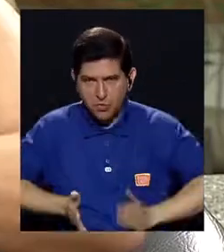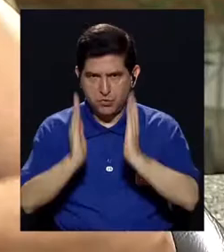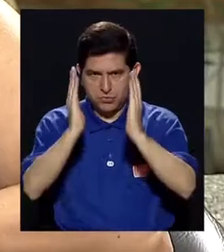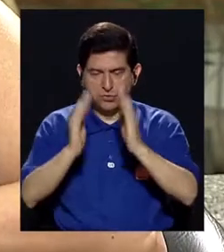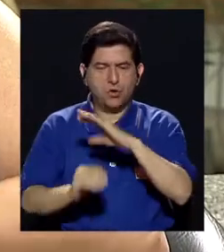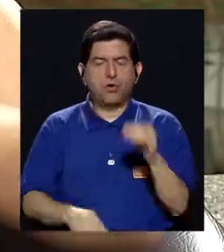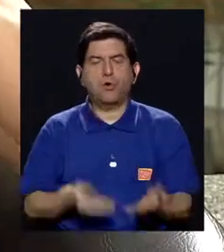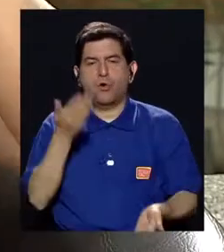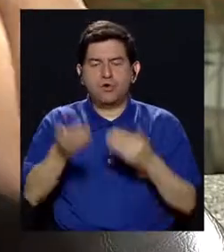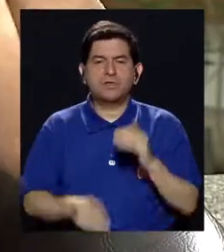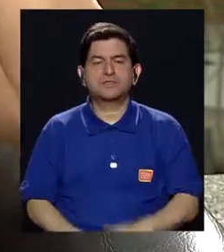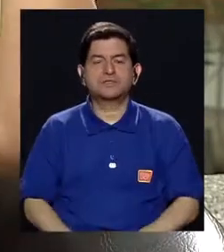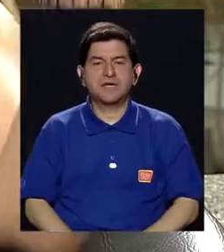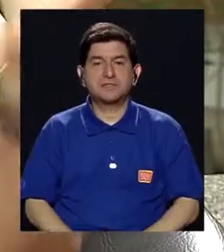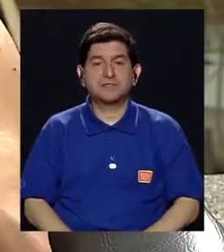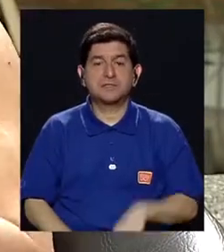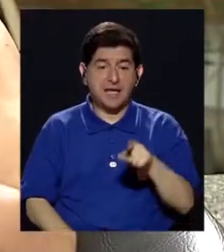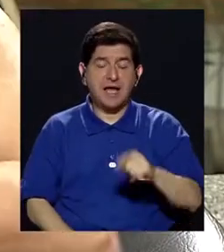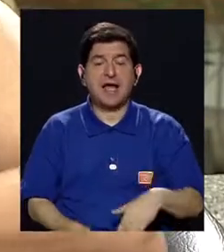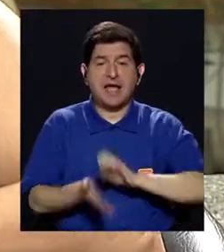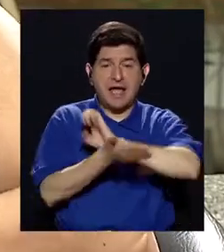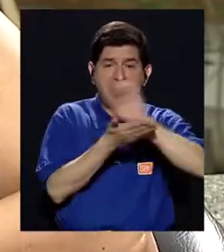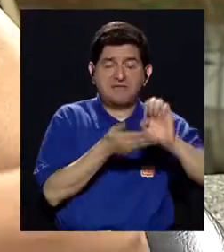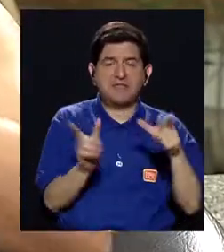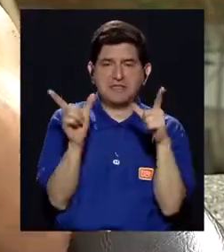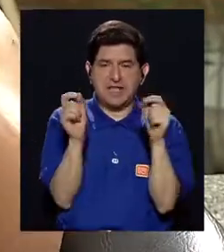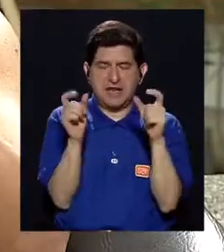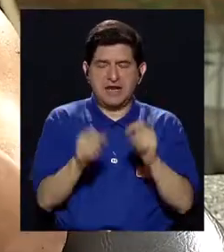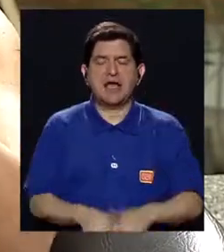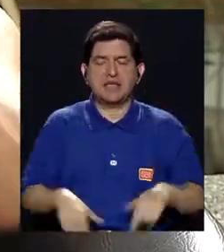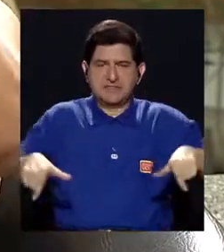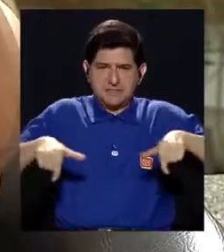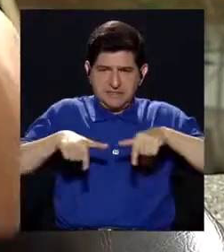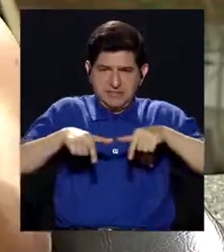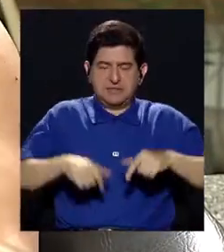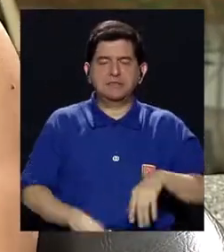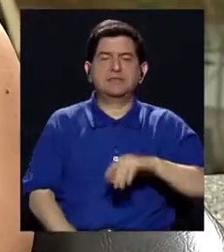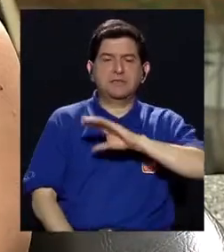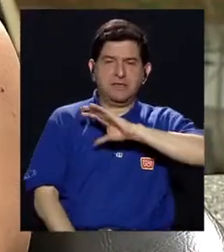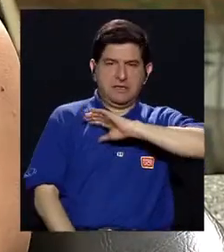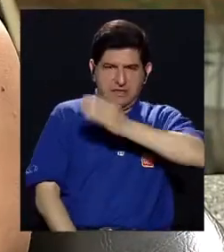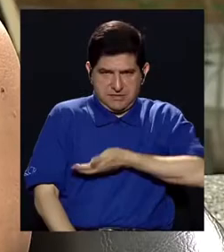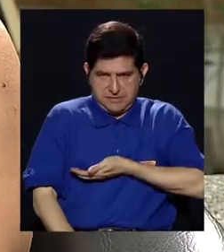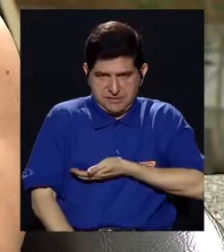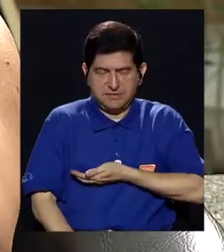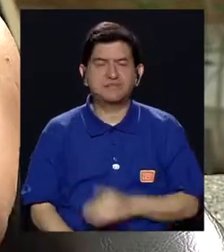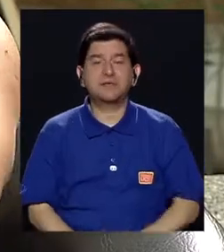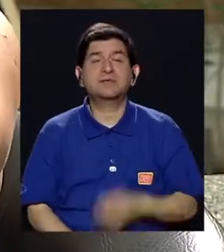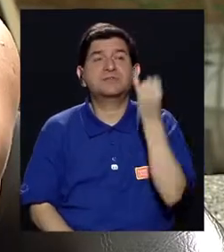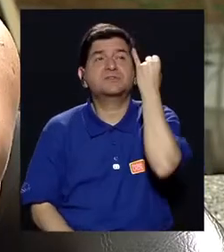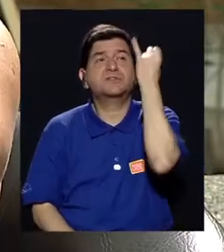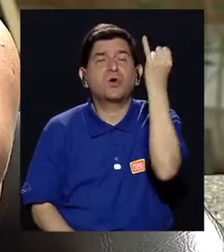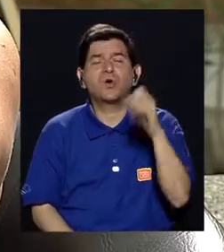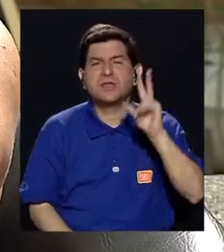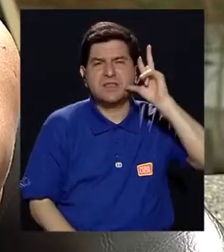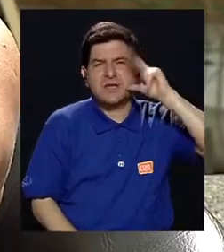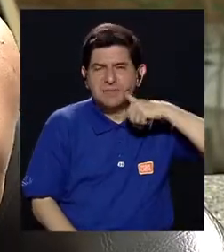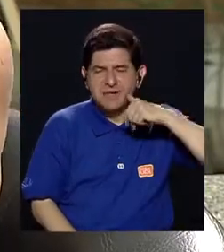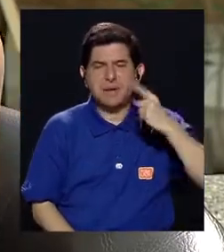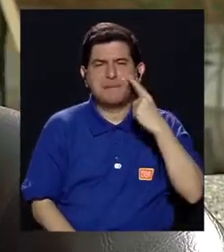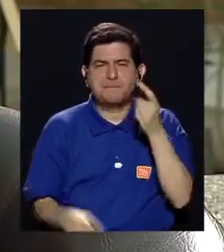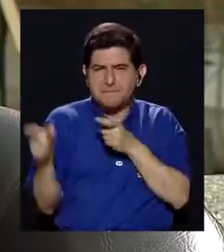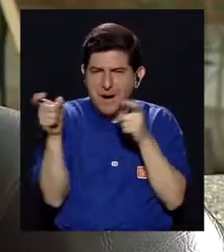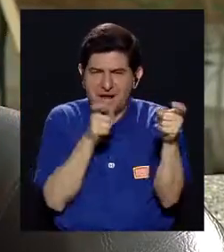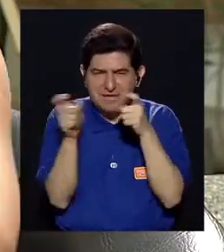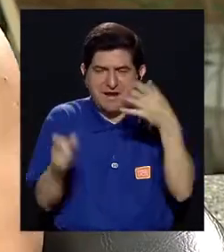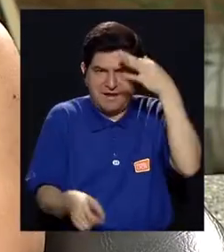¿verdad? Y además por esa idea machista patriarcal de creer que la salud reproductiva tenía que ver solo con mujeres